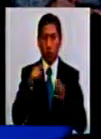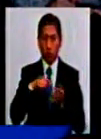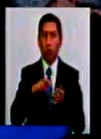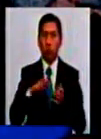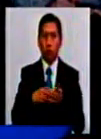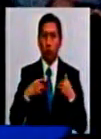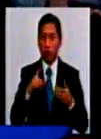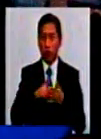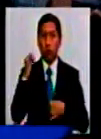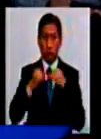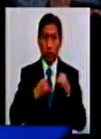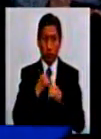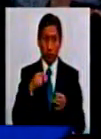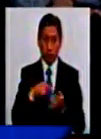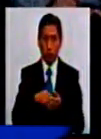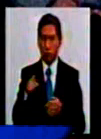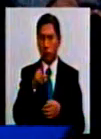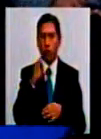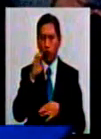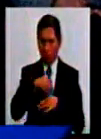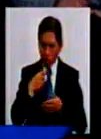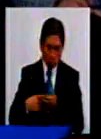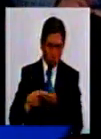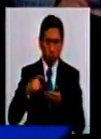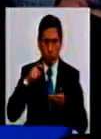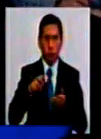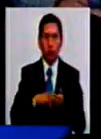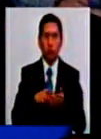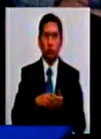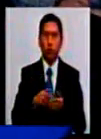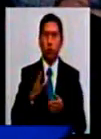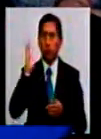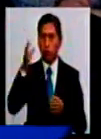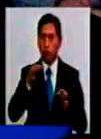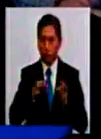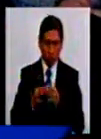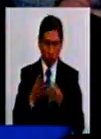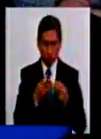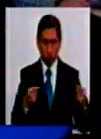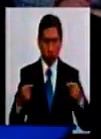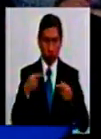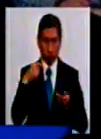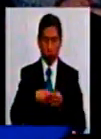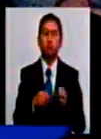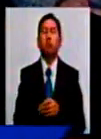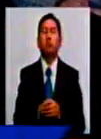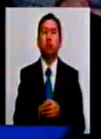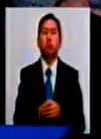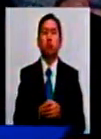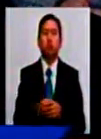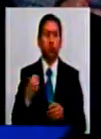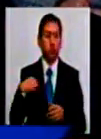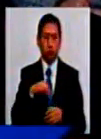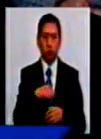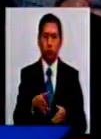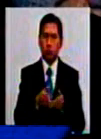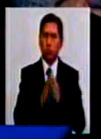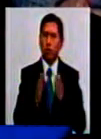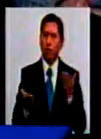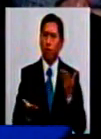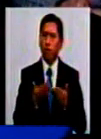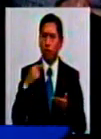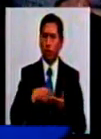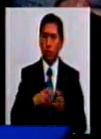del derecho internacional, de la obligación de negociar para resolver esta disputa. Nuestra solicitud es sencilla y